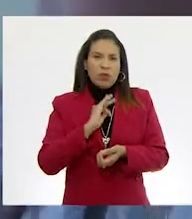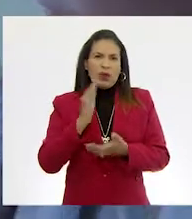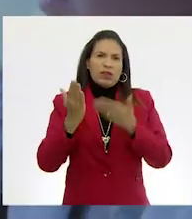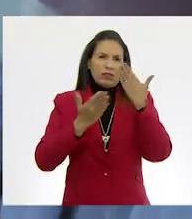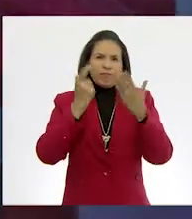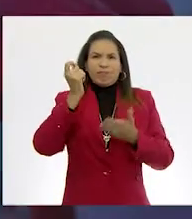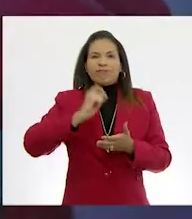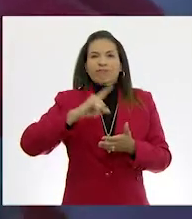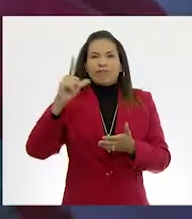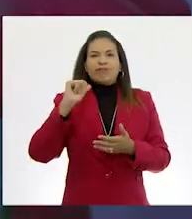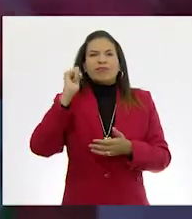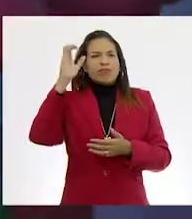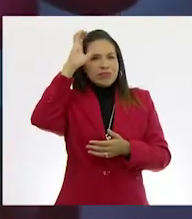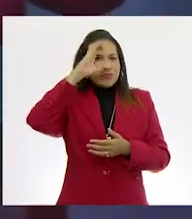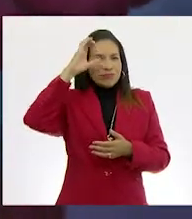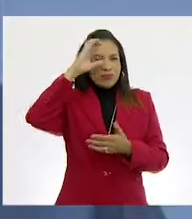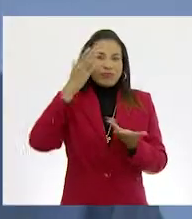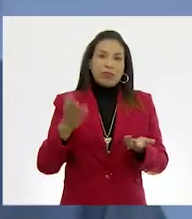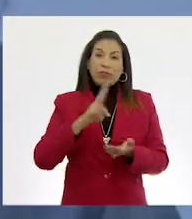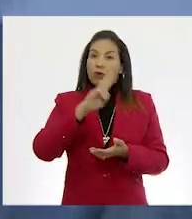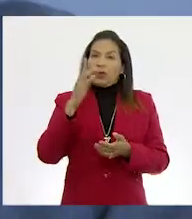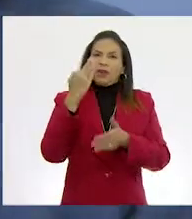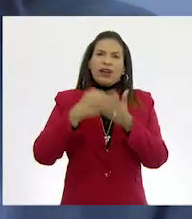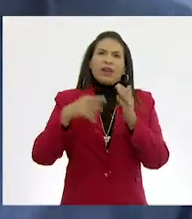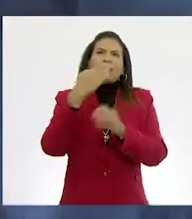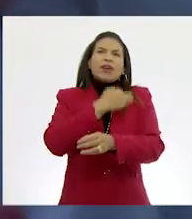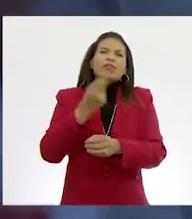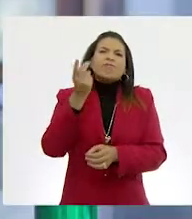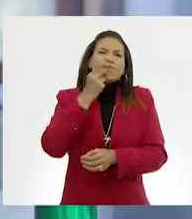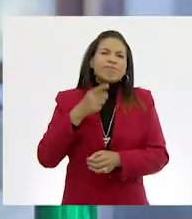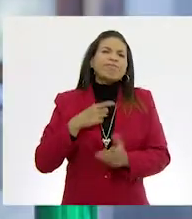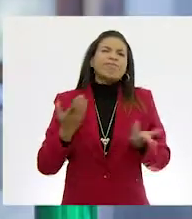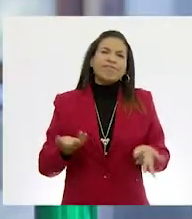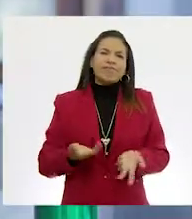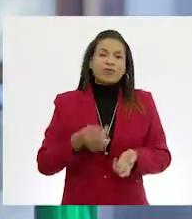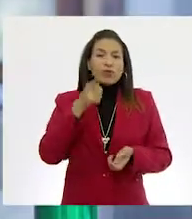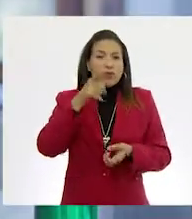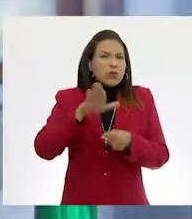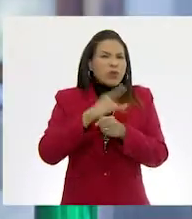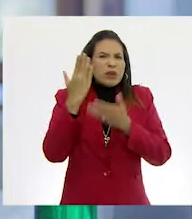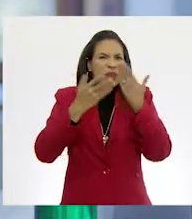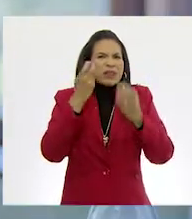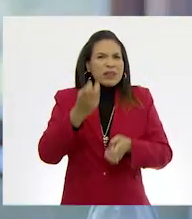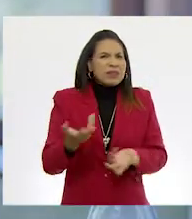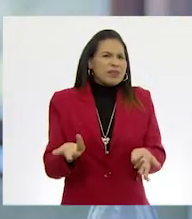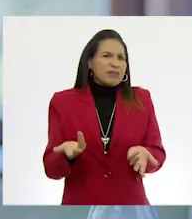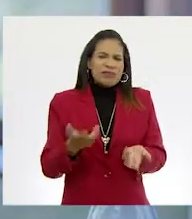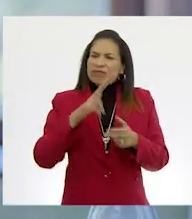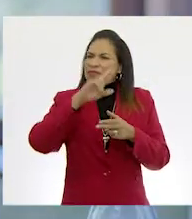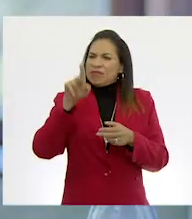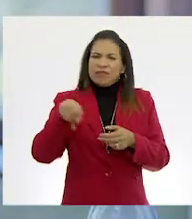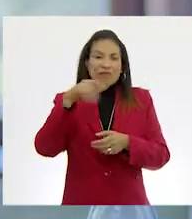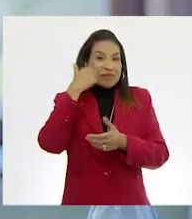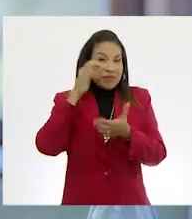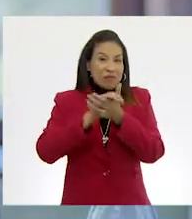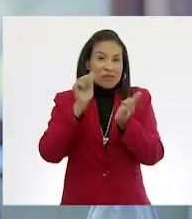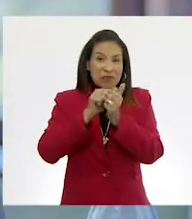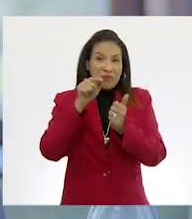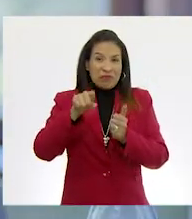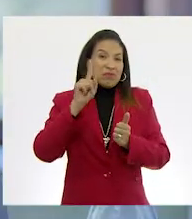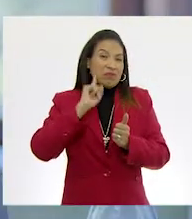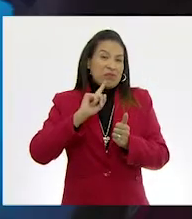profesionalmente alguna ciencia y nunca faltó el familiar que me dijera por qué estudias eso nadie se va a querer casar